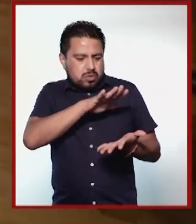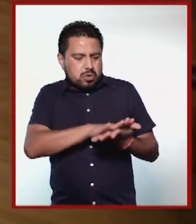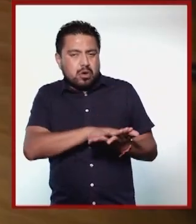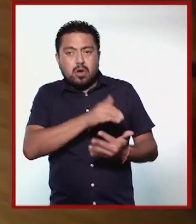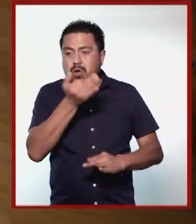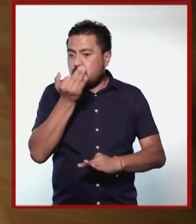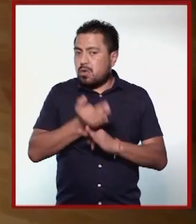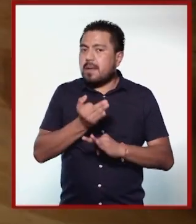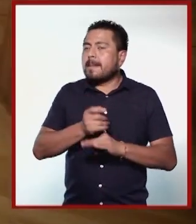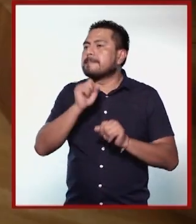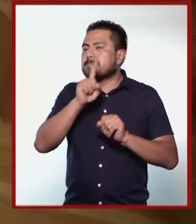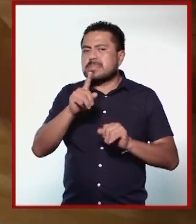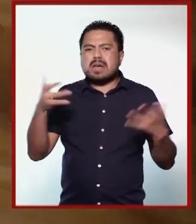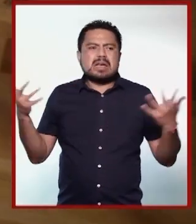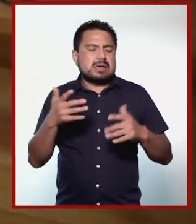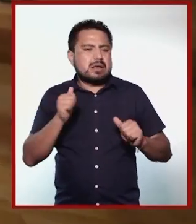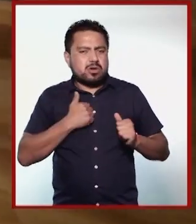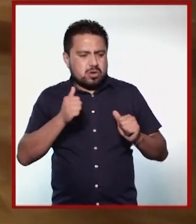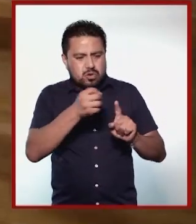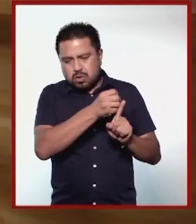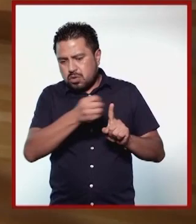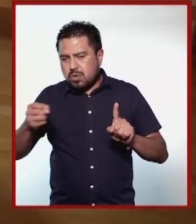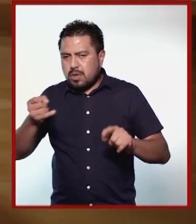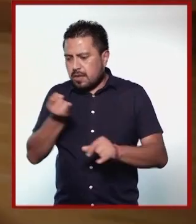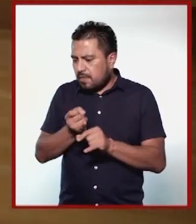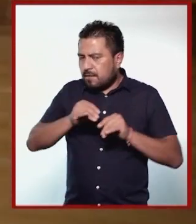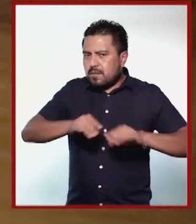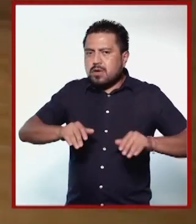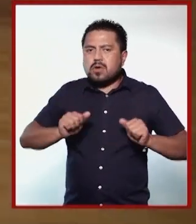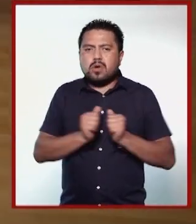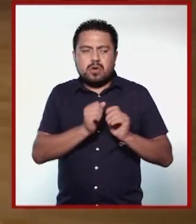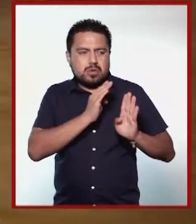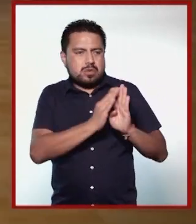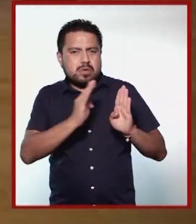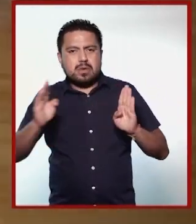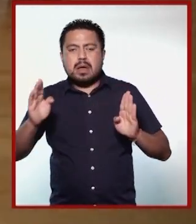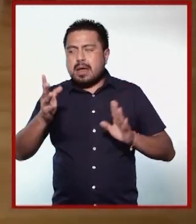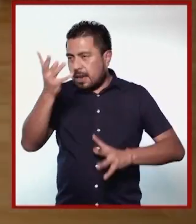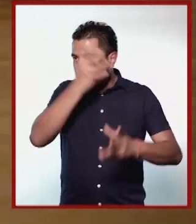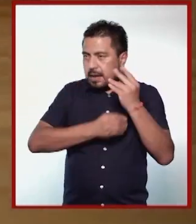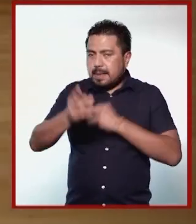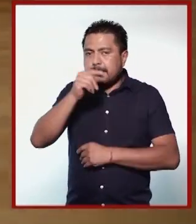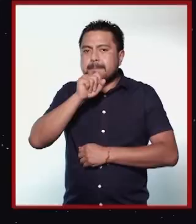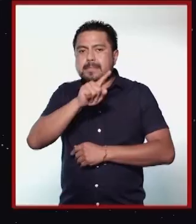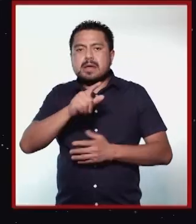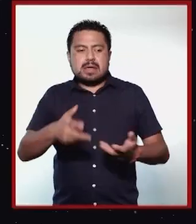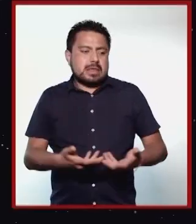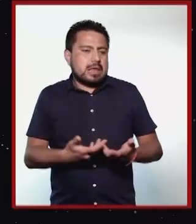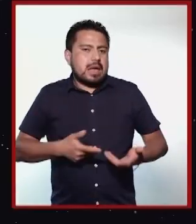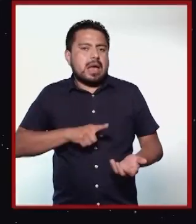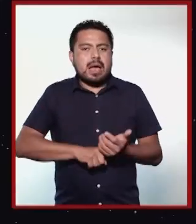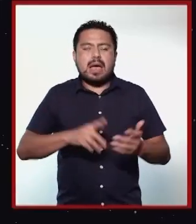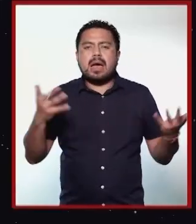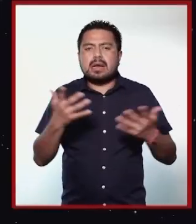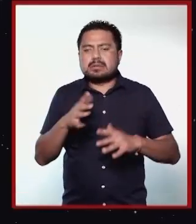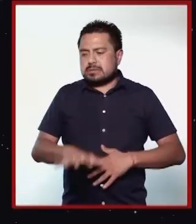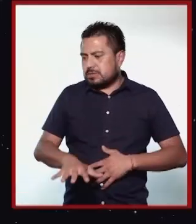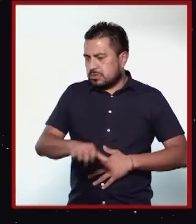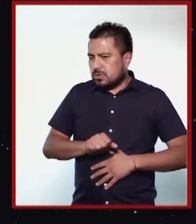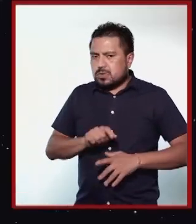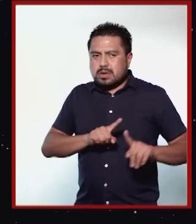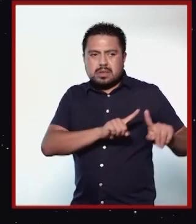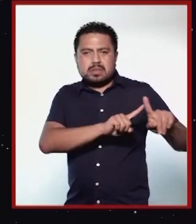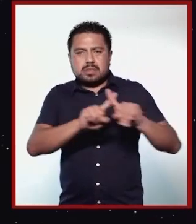Hoy mismo me aplico para organizar la información y mis archivos. Aprendimos que la Tierra ha sido concebida